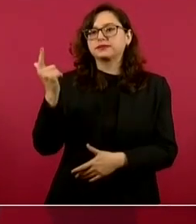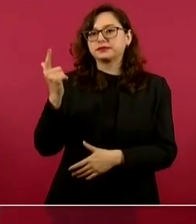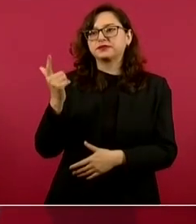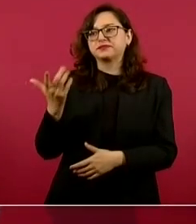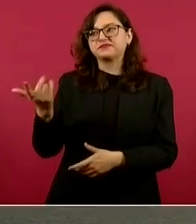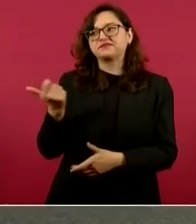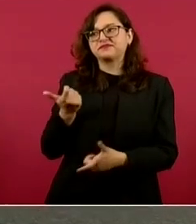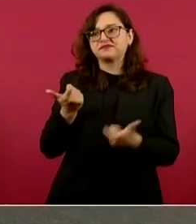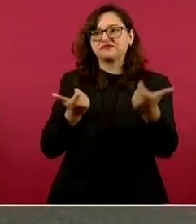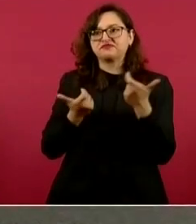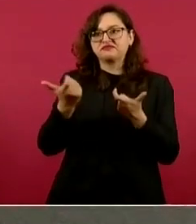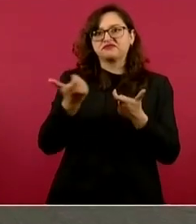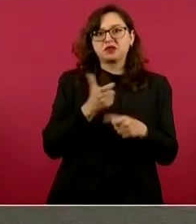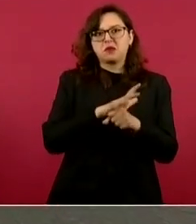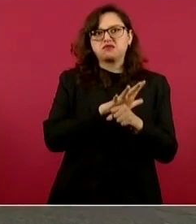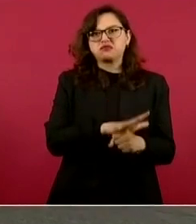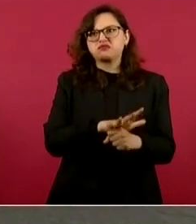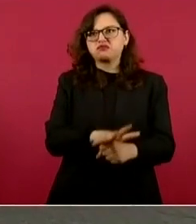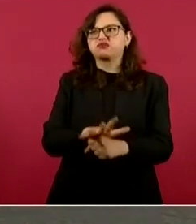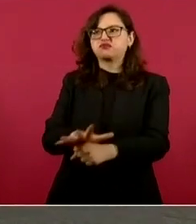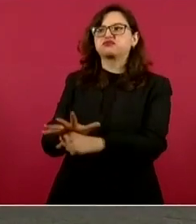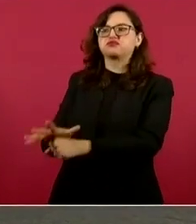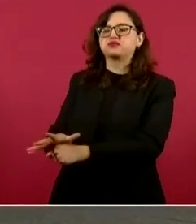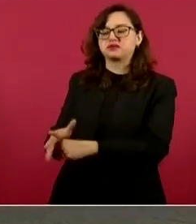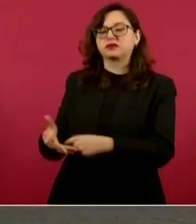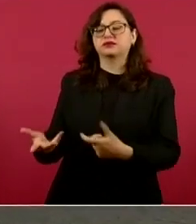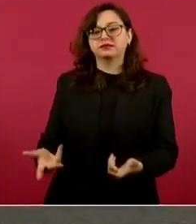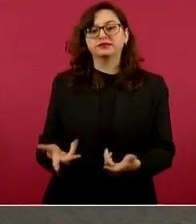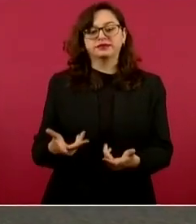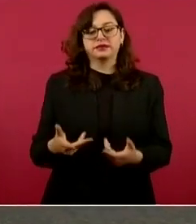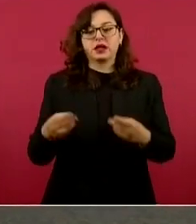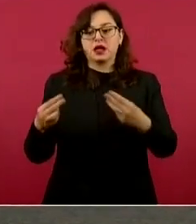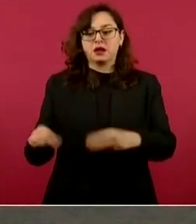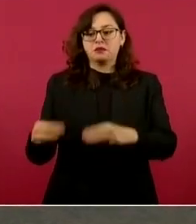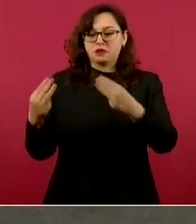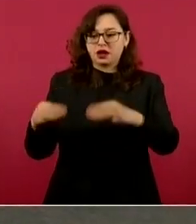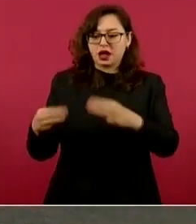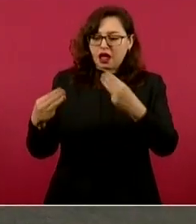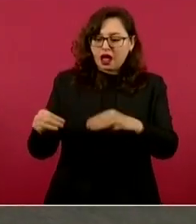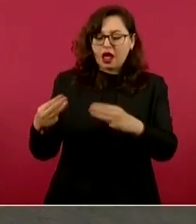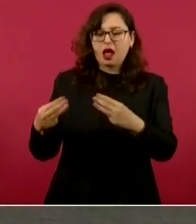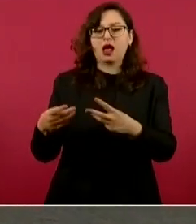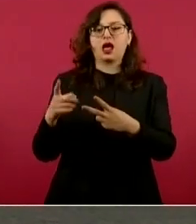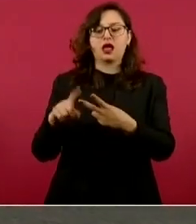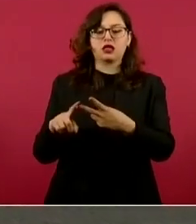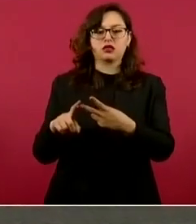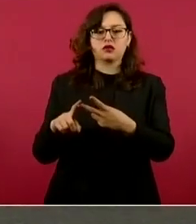Y estamos trabajando en eso. Dominio de mercados,